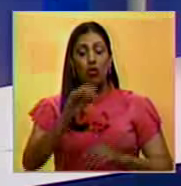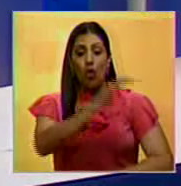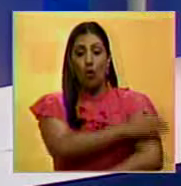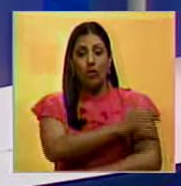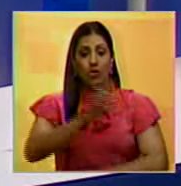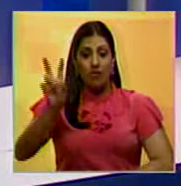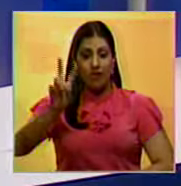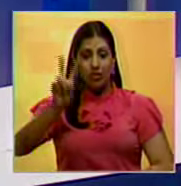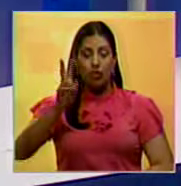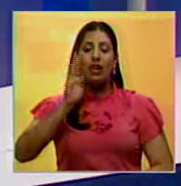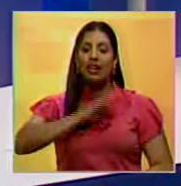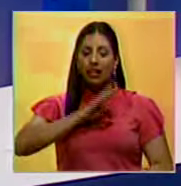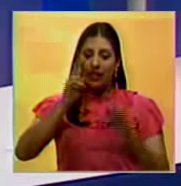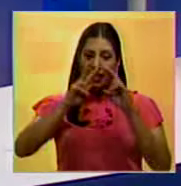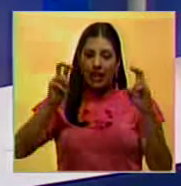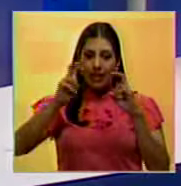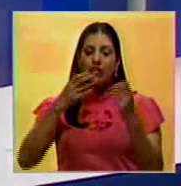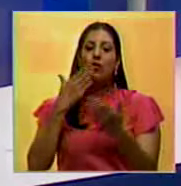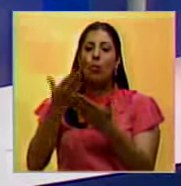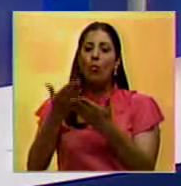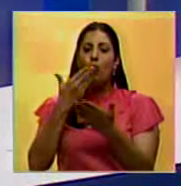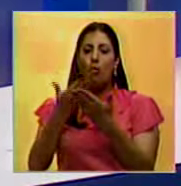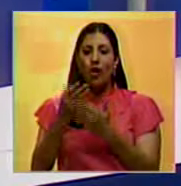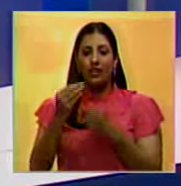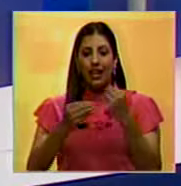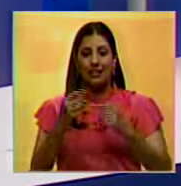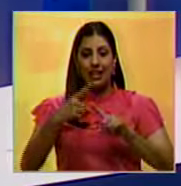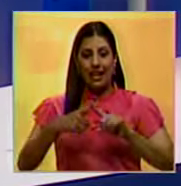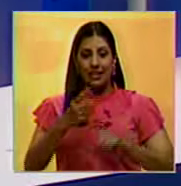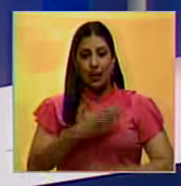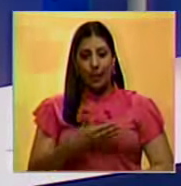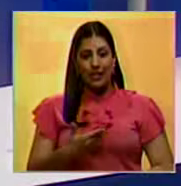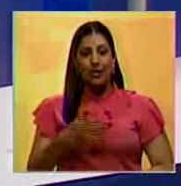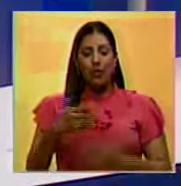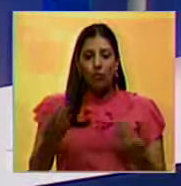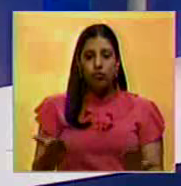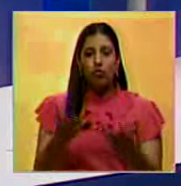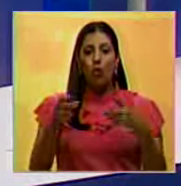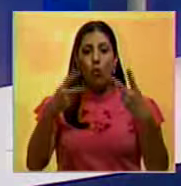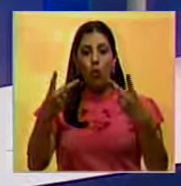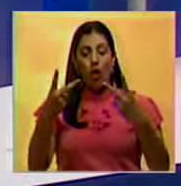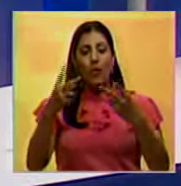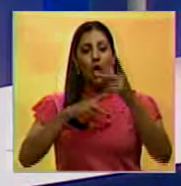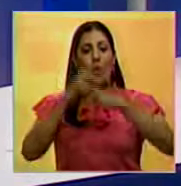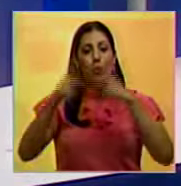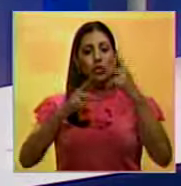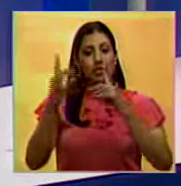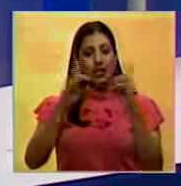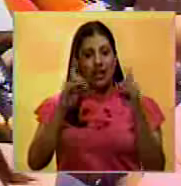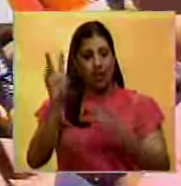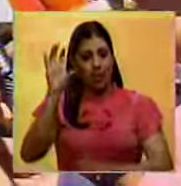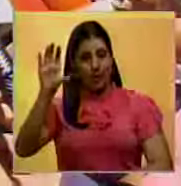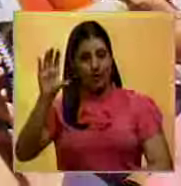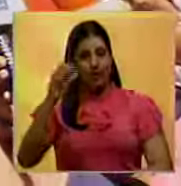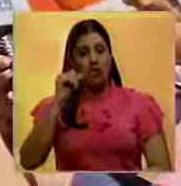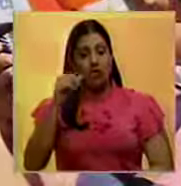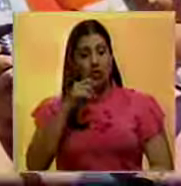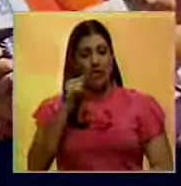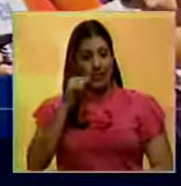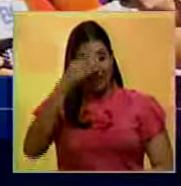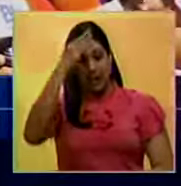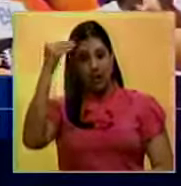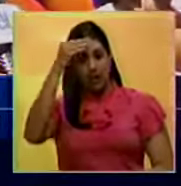La oposición venezolana se encuentra revisando las propuestas que hicieron los expresidentes para relanzar el proceso de diálogo en el país. Carlos Ocariz, uno de